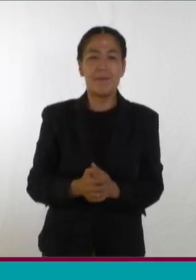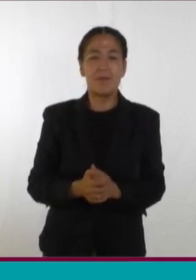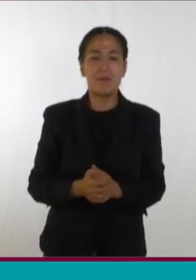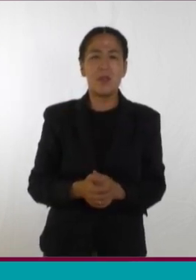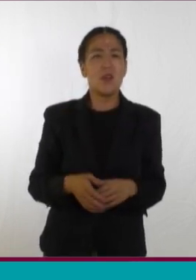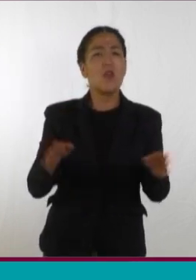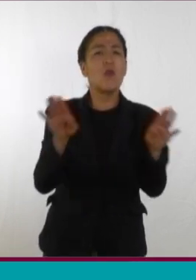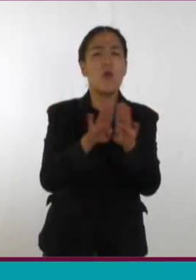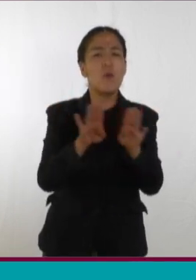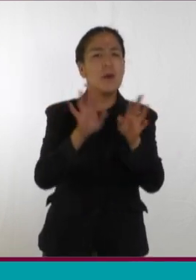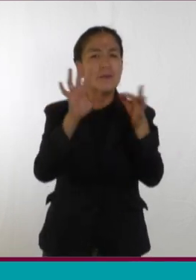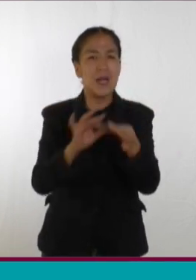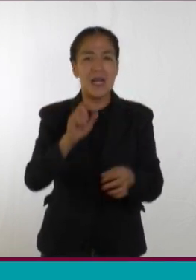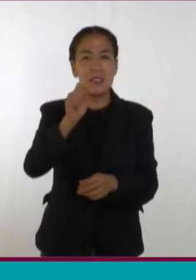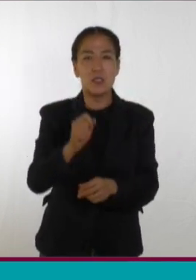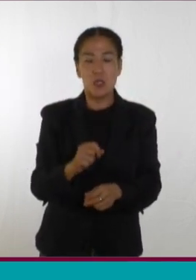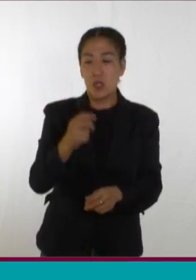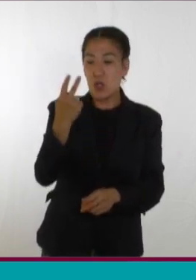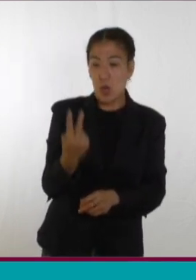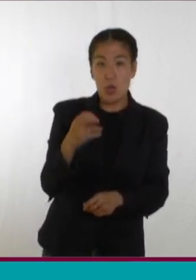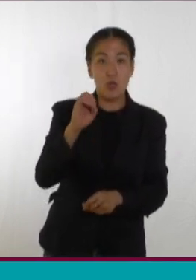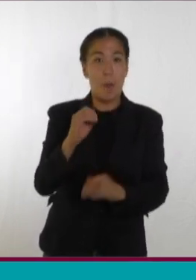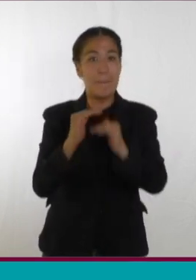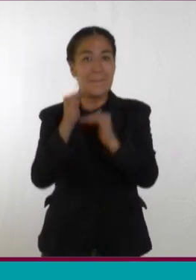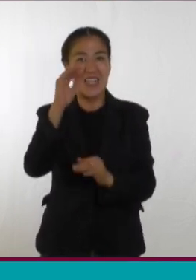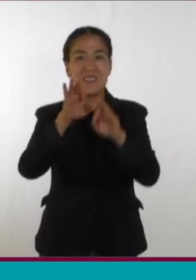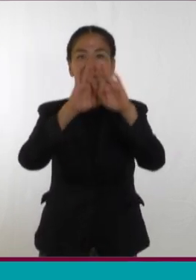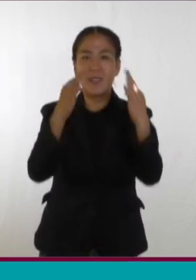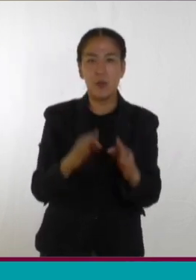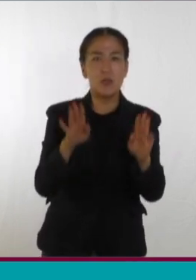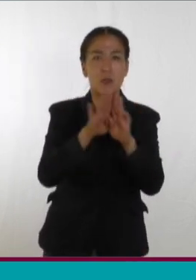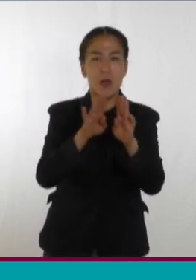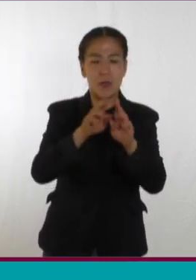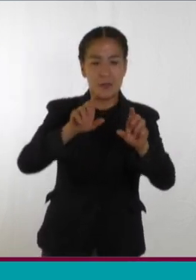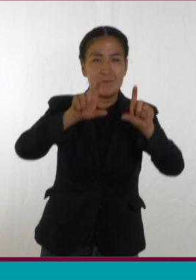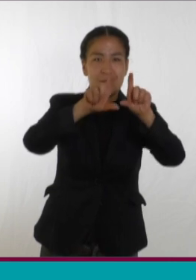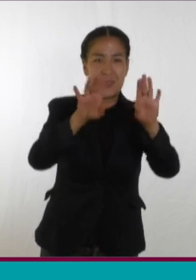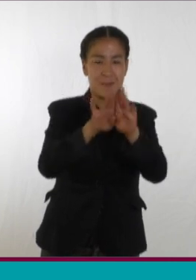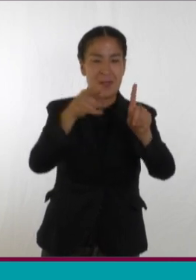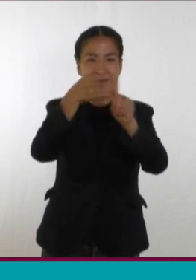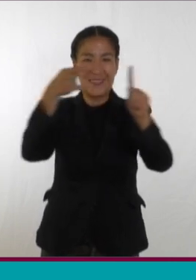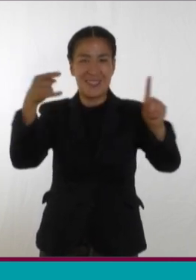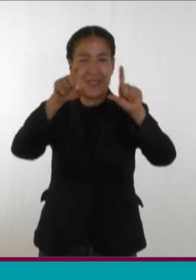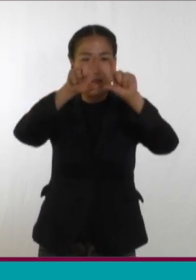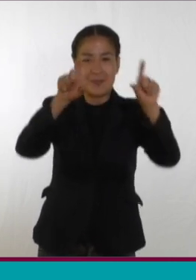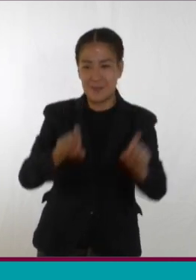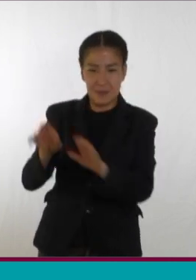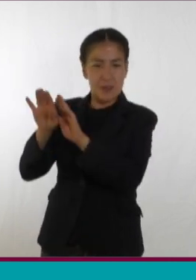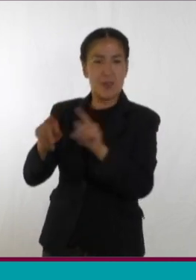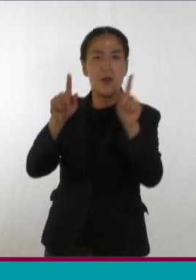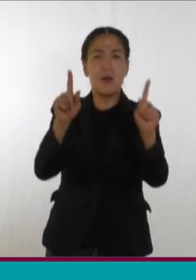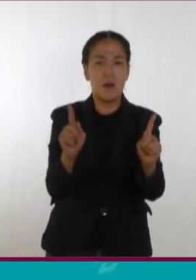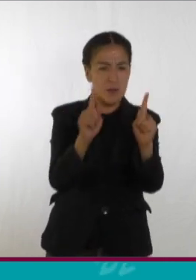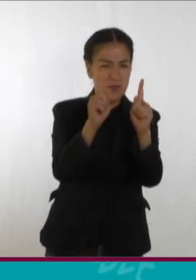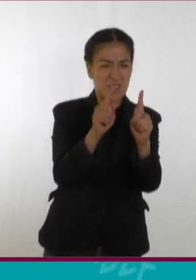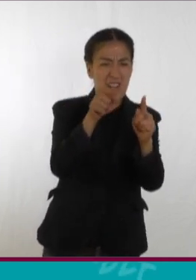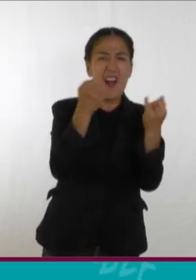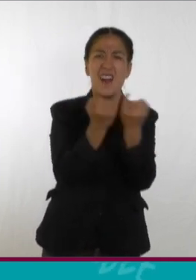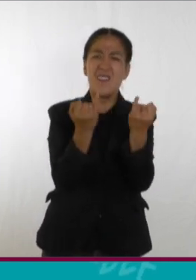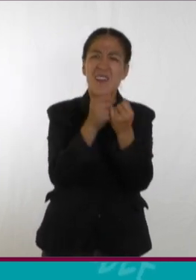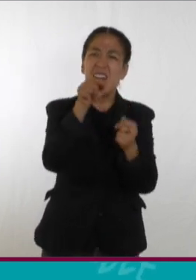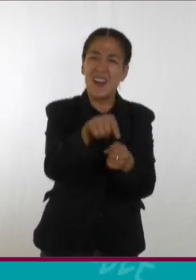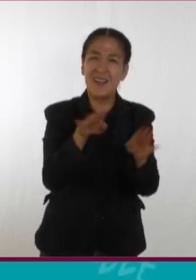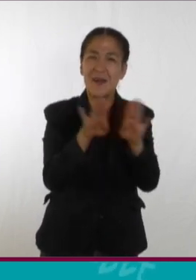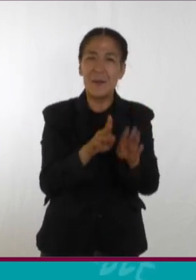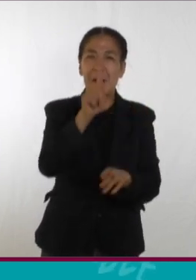Bien, pues se trata de explicar cómo 2 o más figuras geométricas podrían diseccionarse y reagruparse, ganando 1